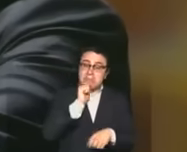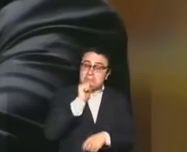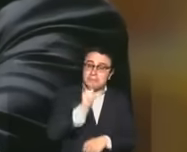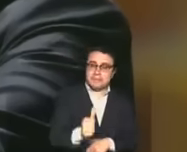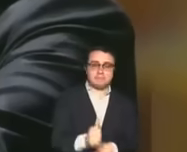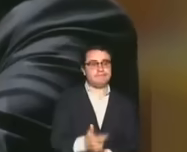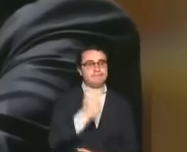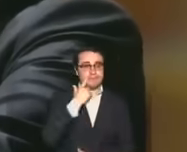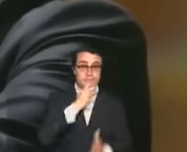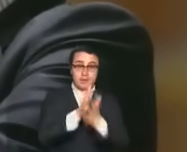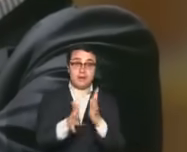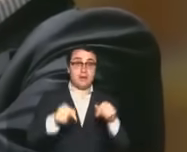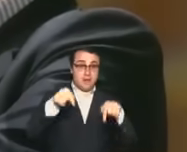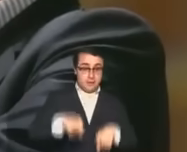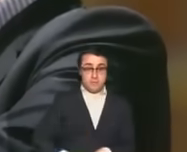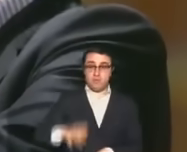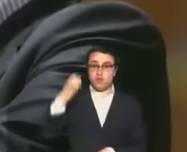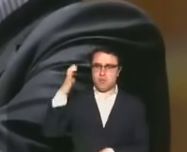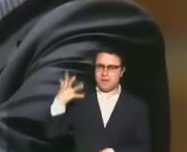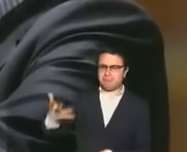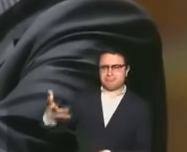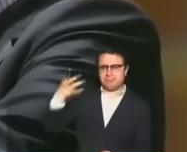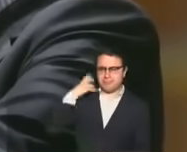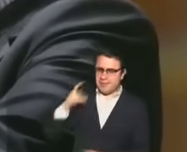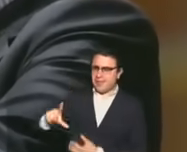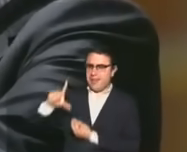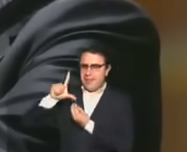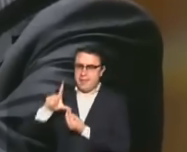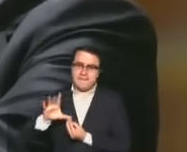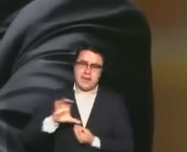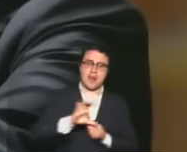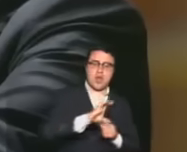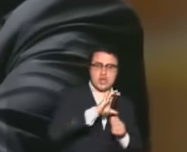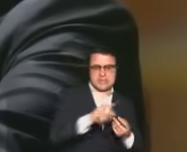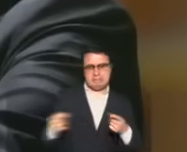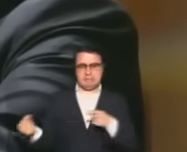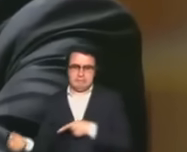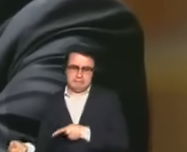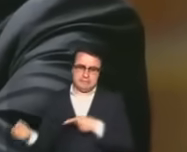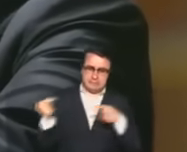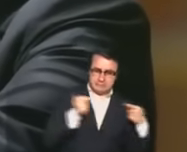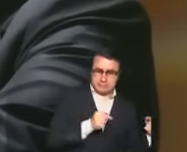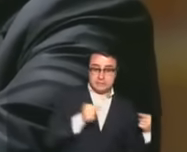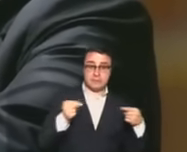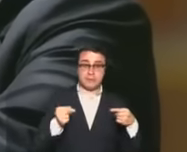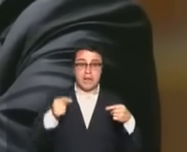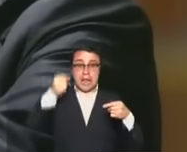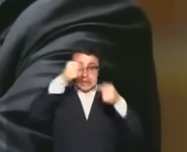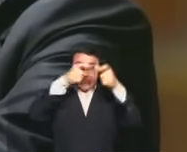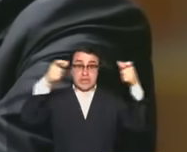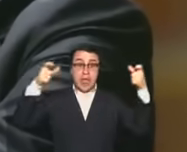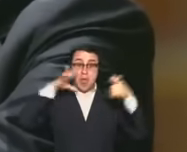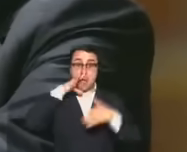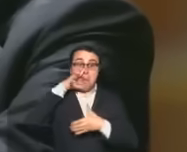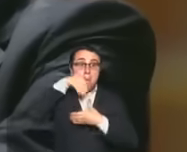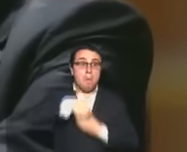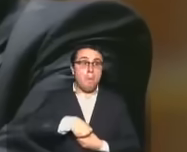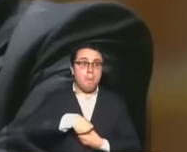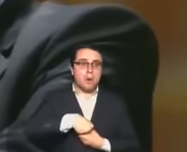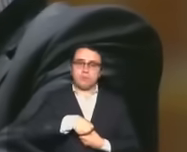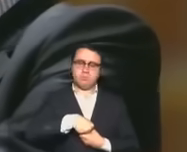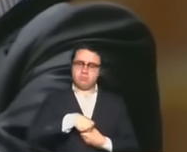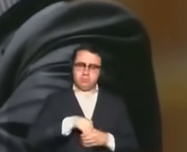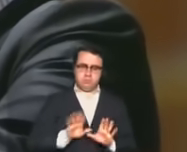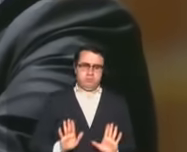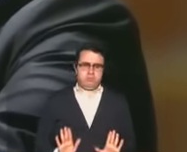Mientras la violencia colombiana liberal conservadora separaba tajantemente el Estado del organismo armado